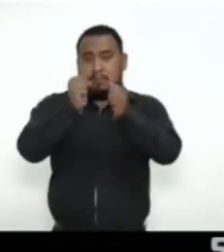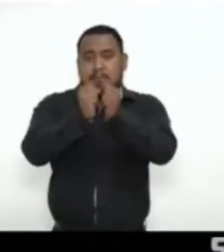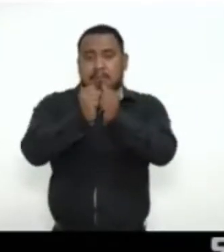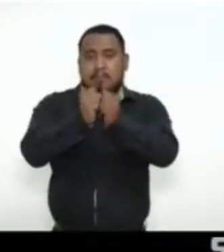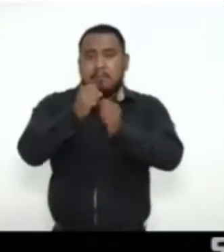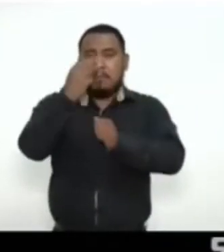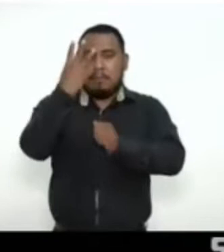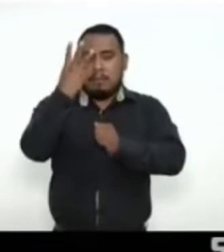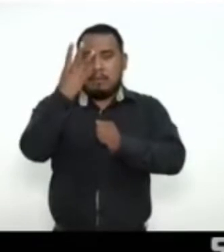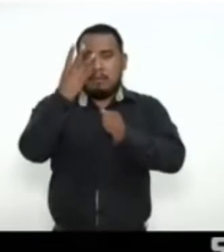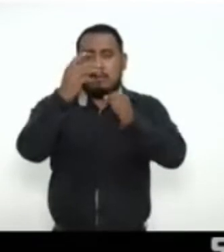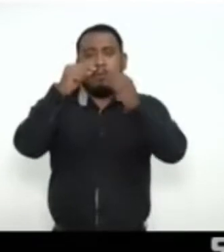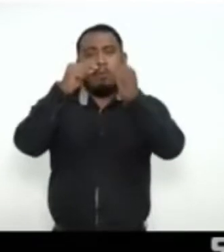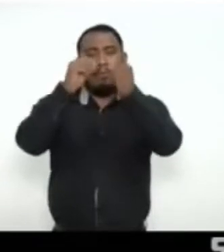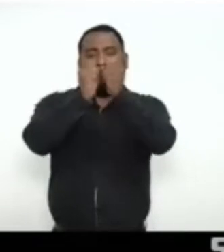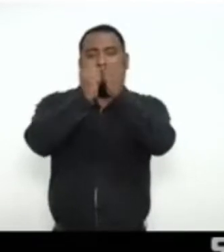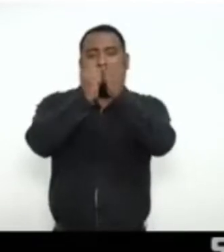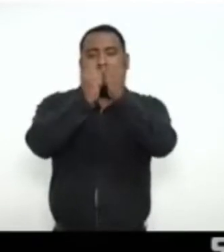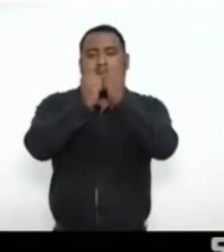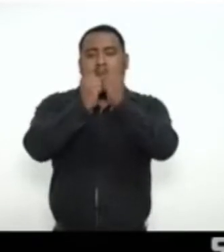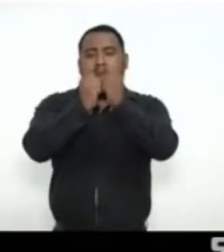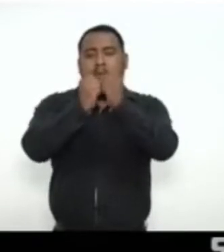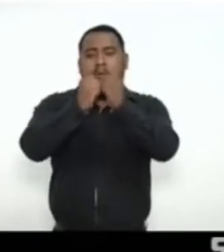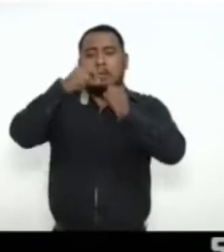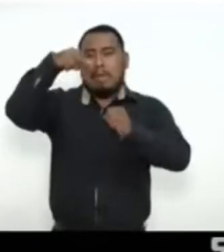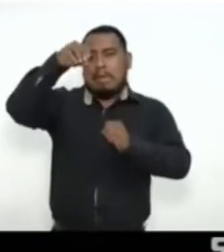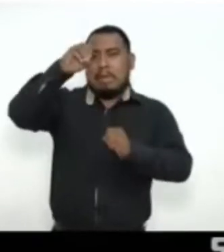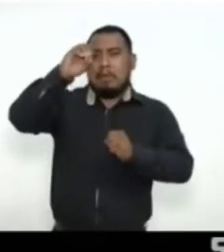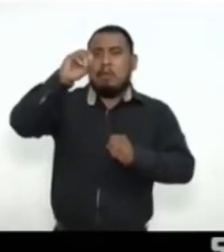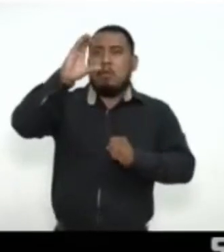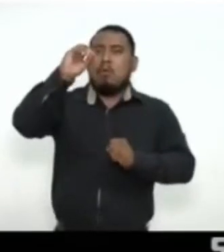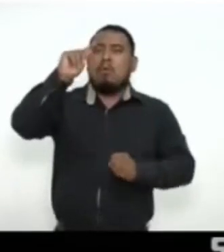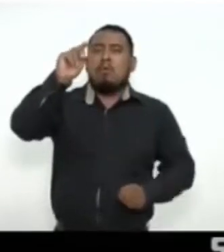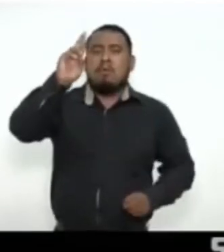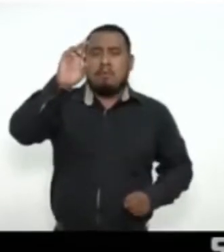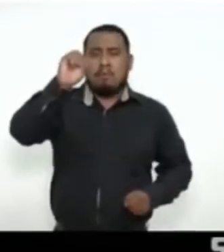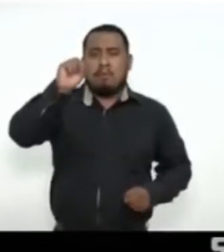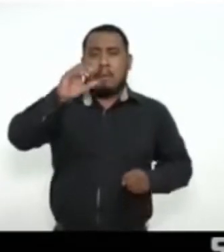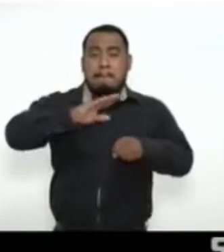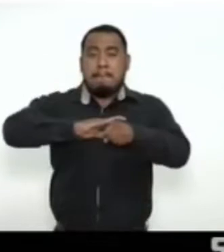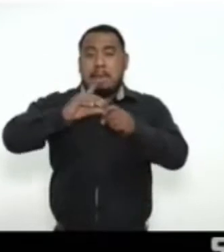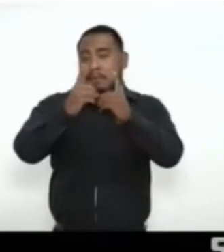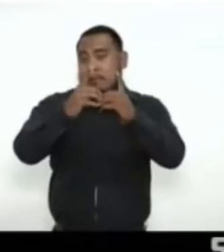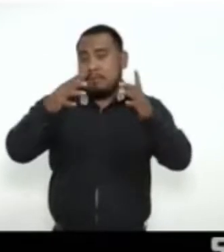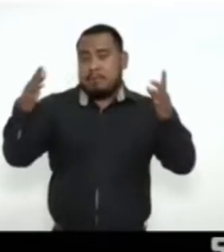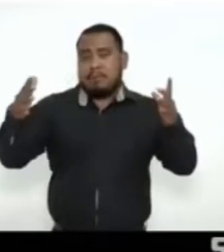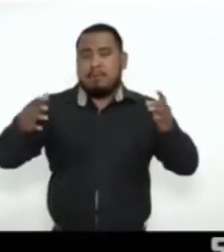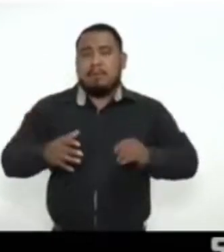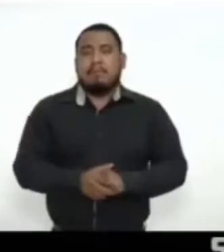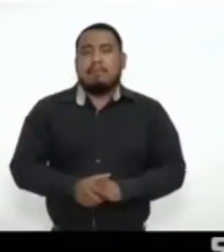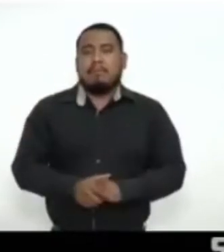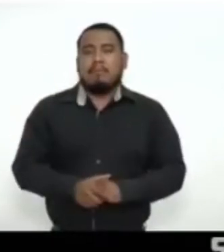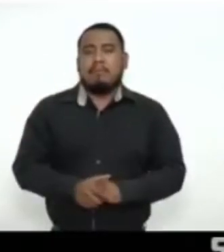hay 3 partes que se ubican. El neocórtex, que es el más desarrollado, que